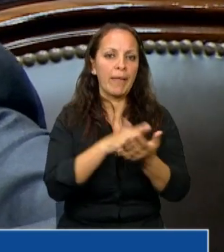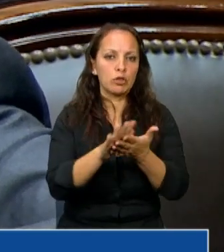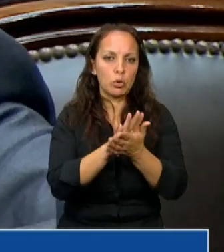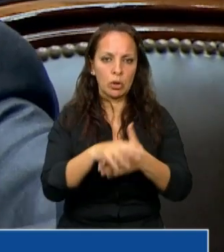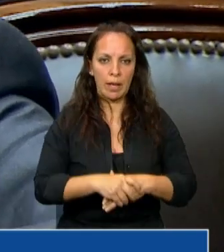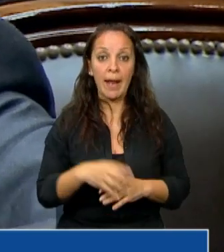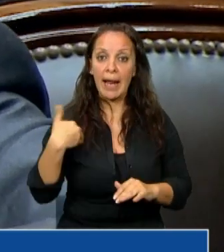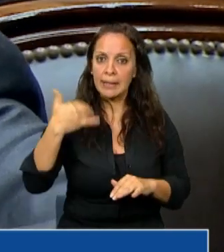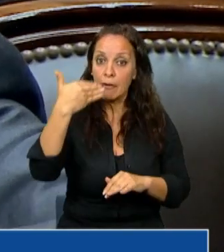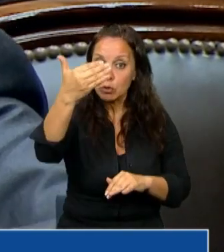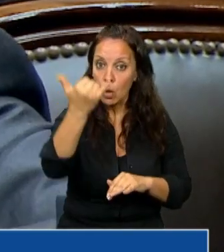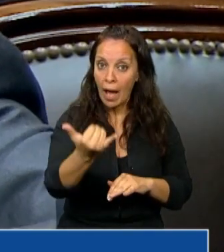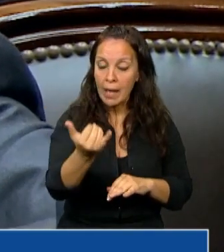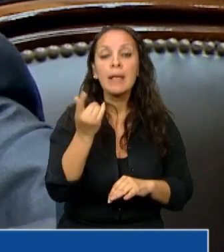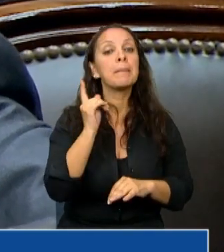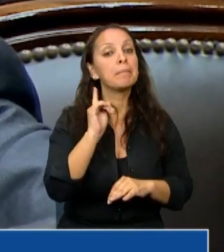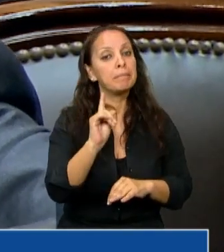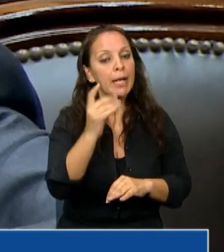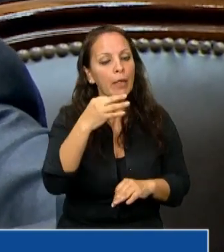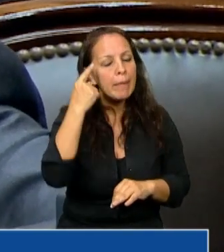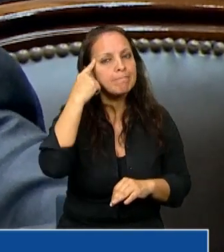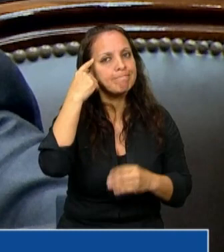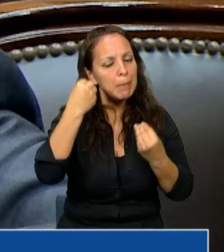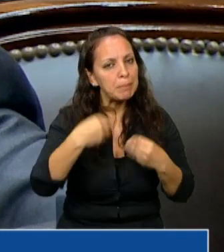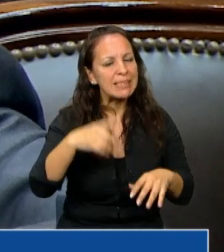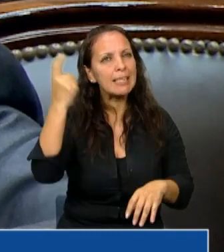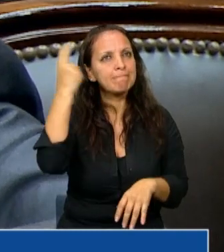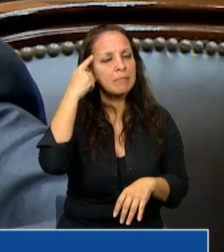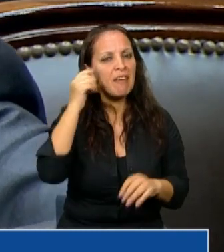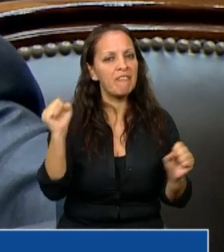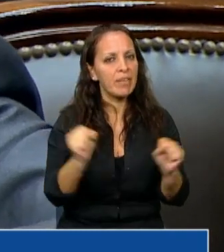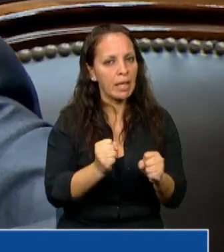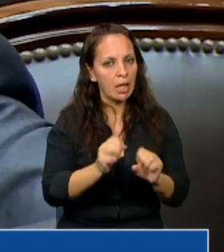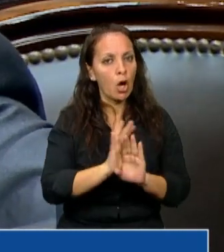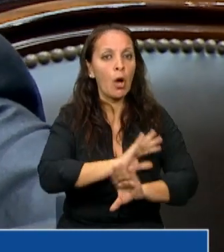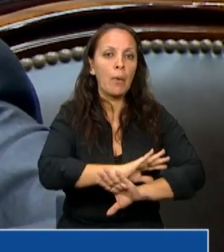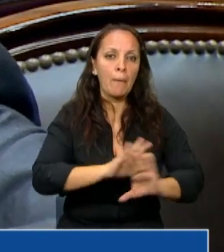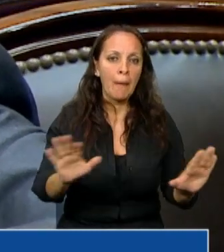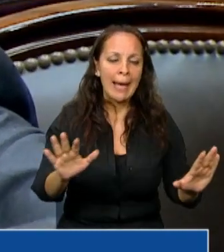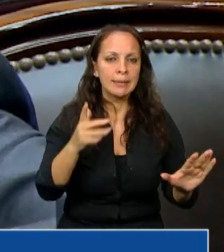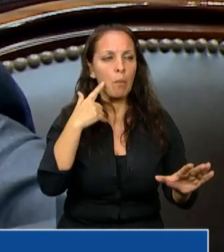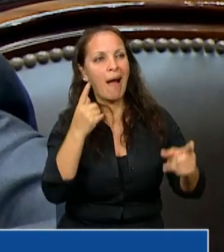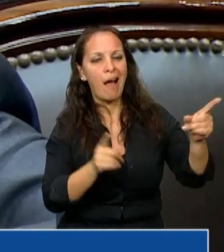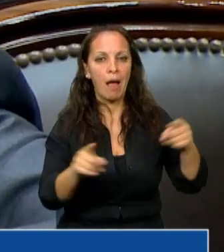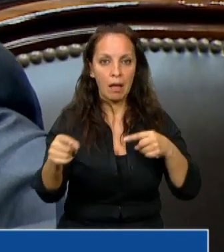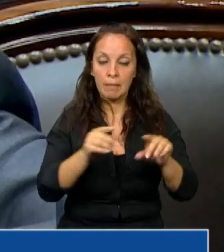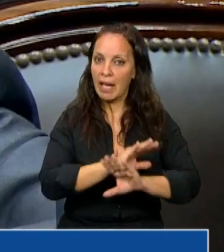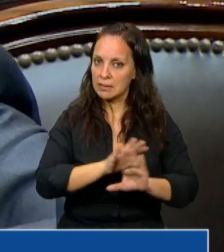tiene futuro, pero tiene que empezar a pensar con la cabeza y dejarlo de hacer con los pies, en